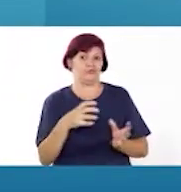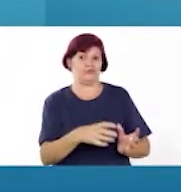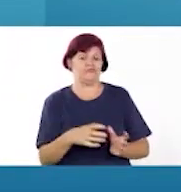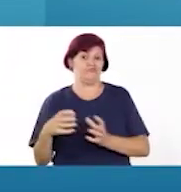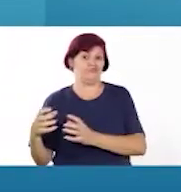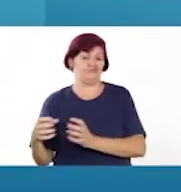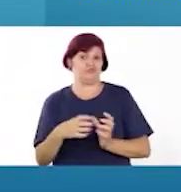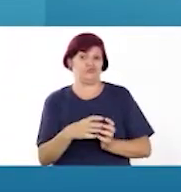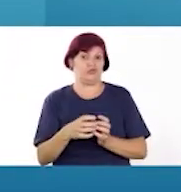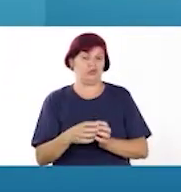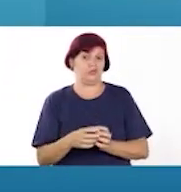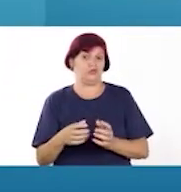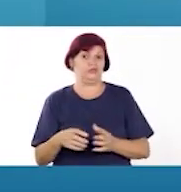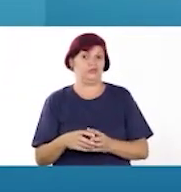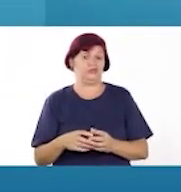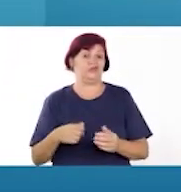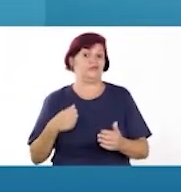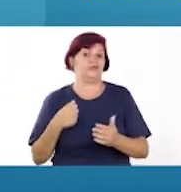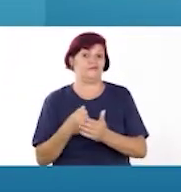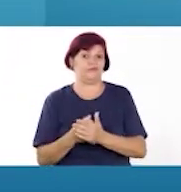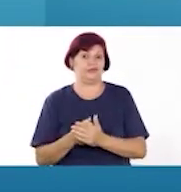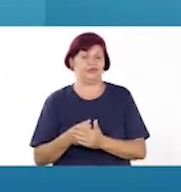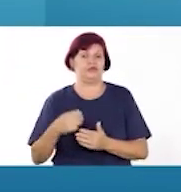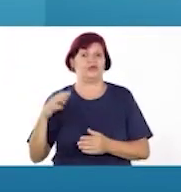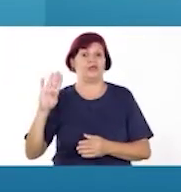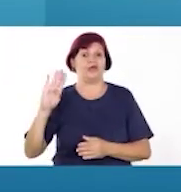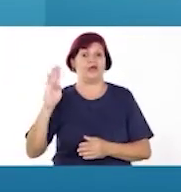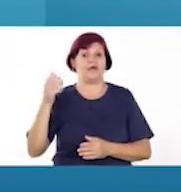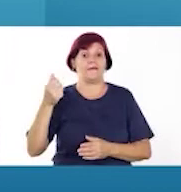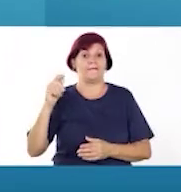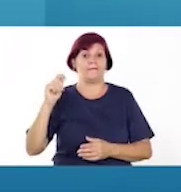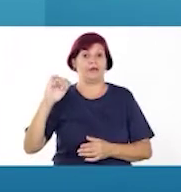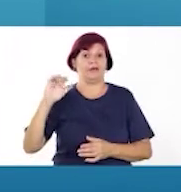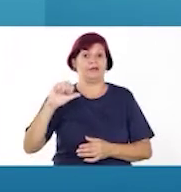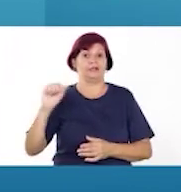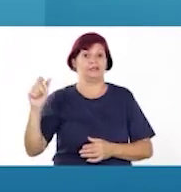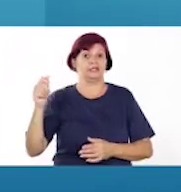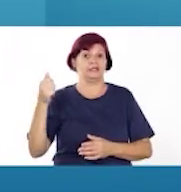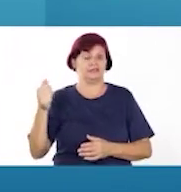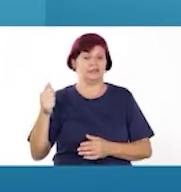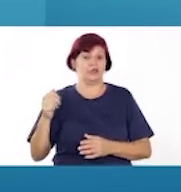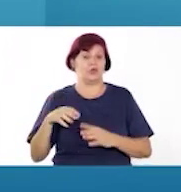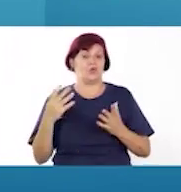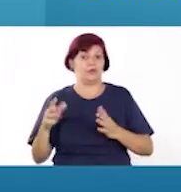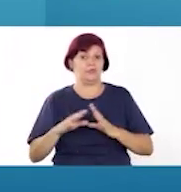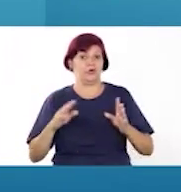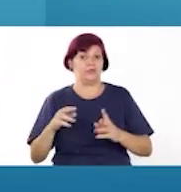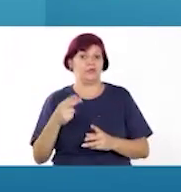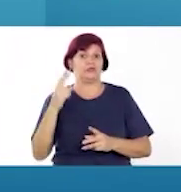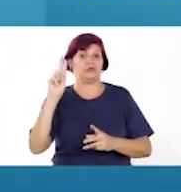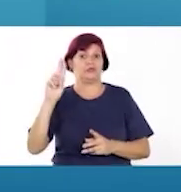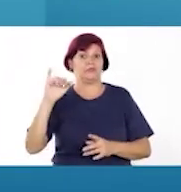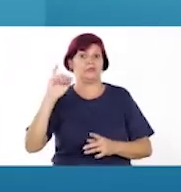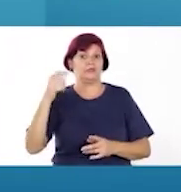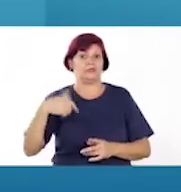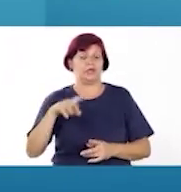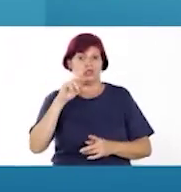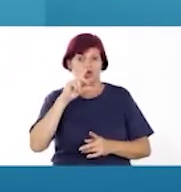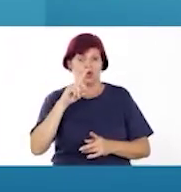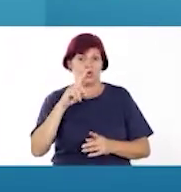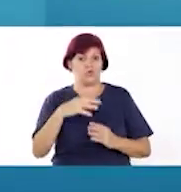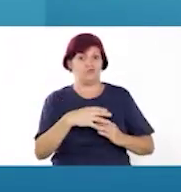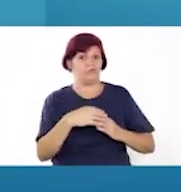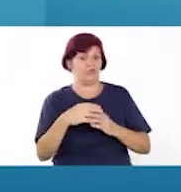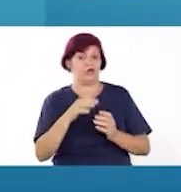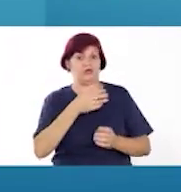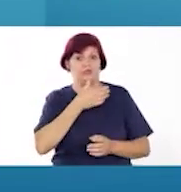por dos organizaciones que se destacan en el enfrentamiento a Batista, el Movimiento 26 de Julio, liderado por Fidel